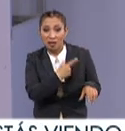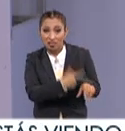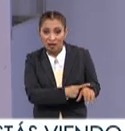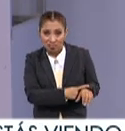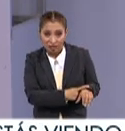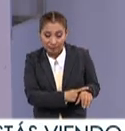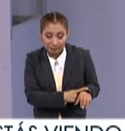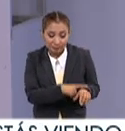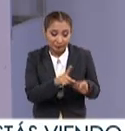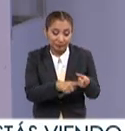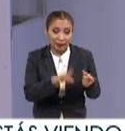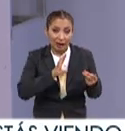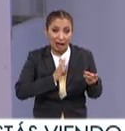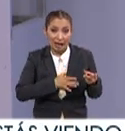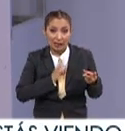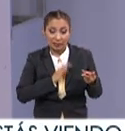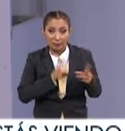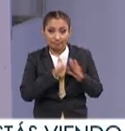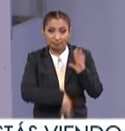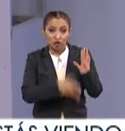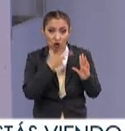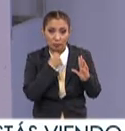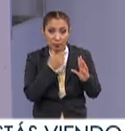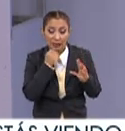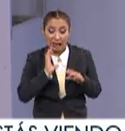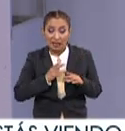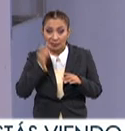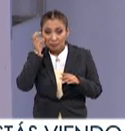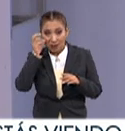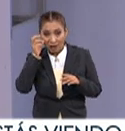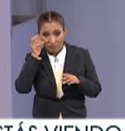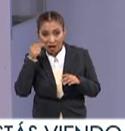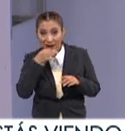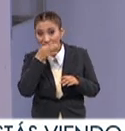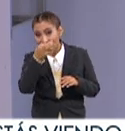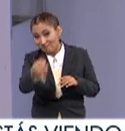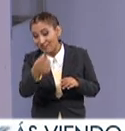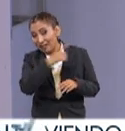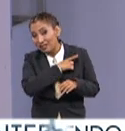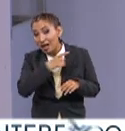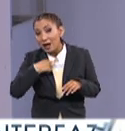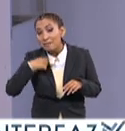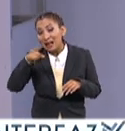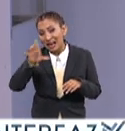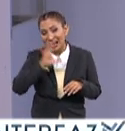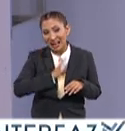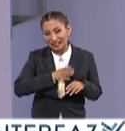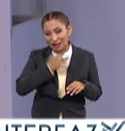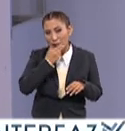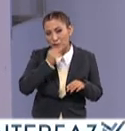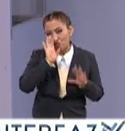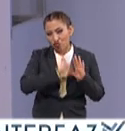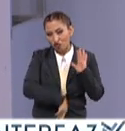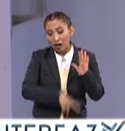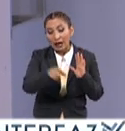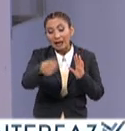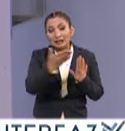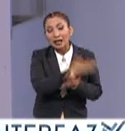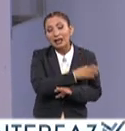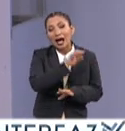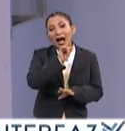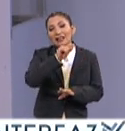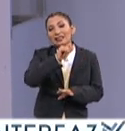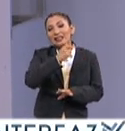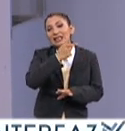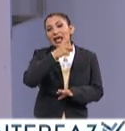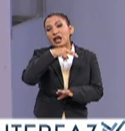tipo. En cáncer de próstata y en cáncer de mama, lo que hay que hacer en el cáncer de próstata es hacerse el antígeno